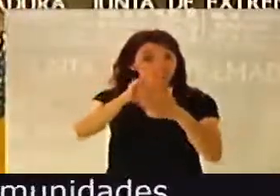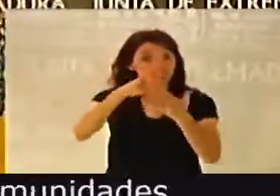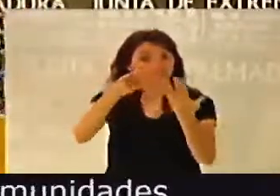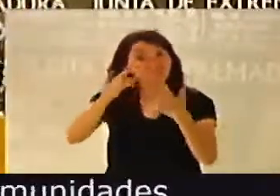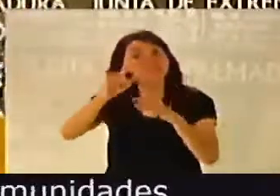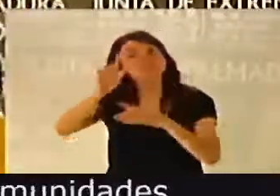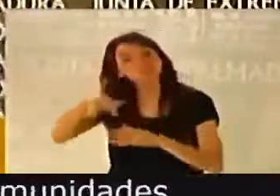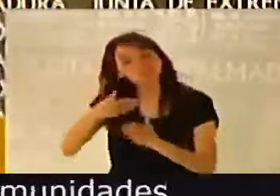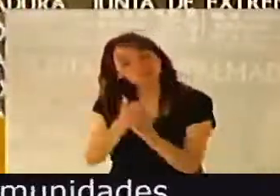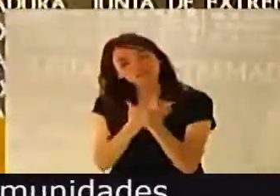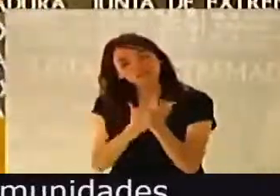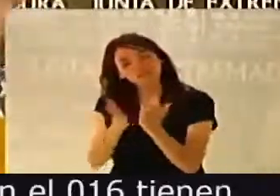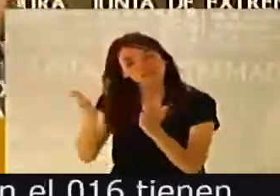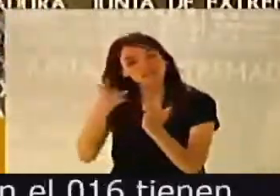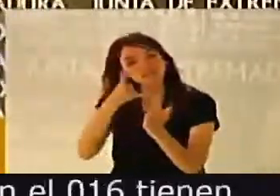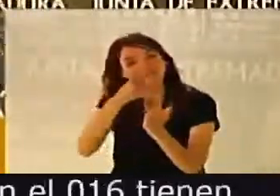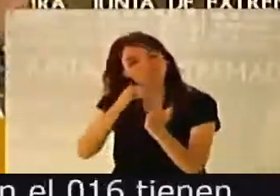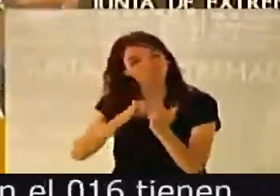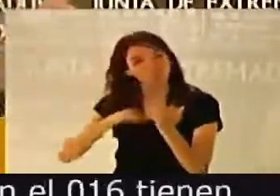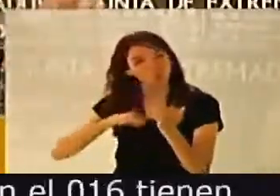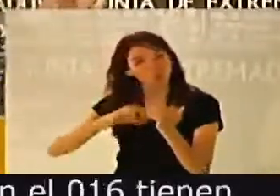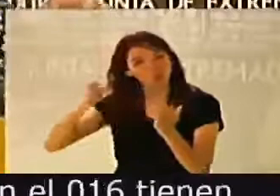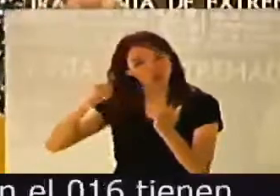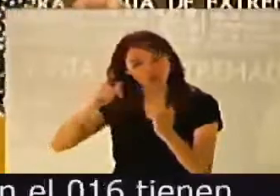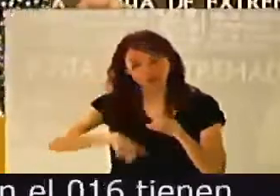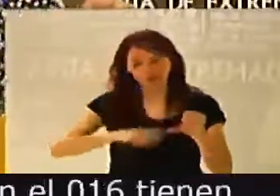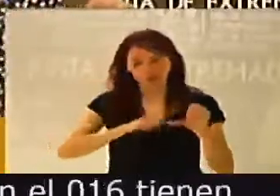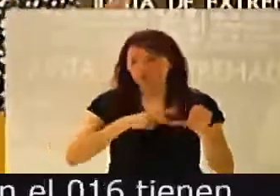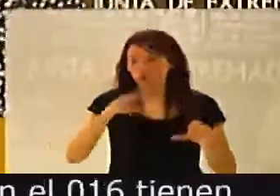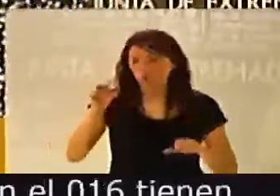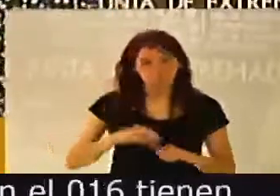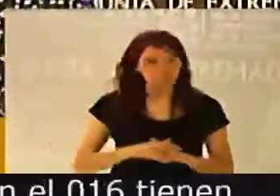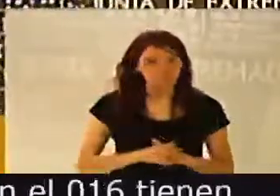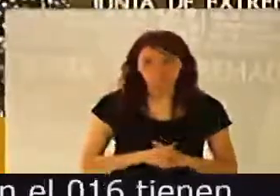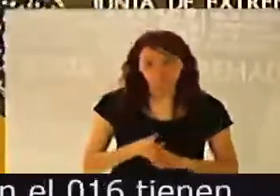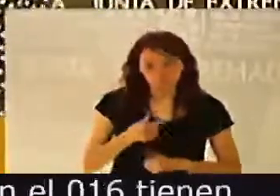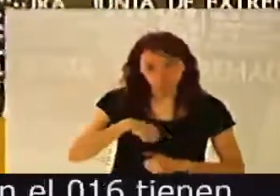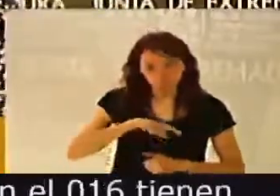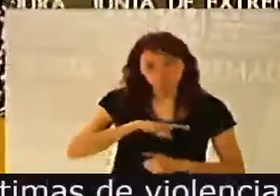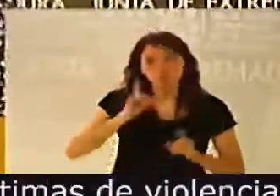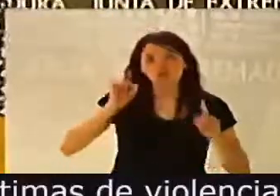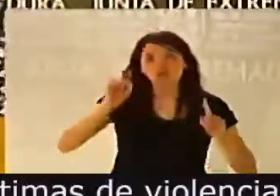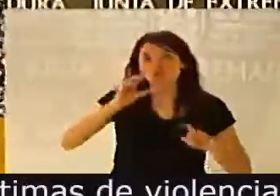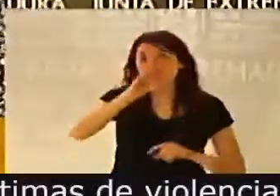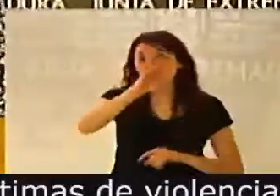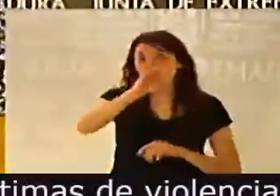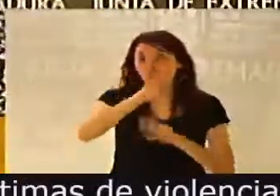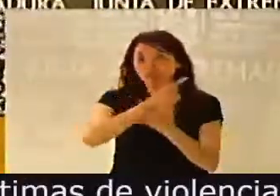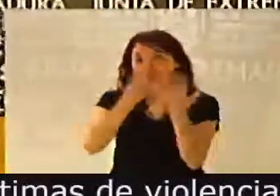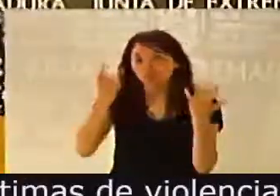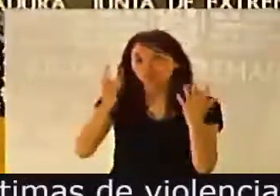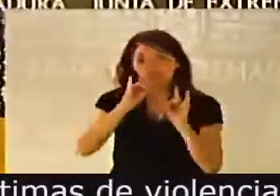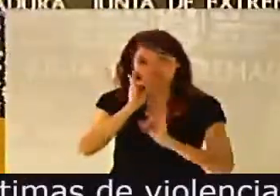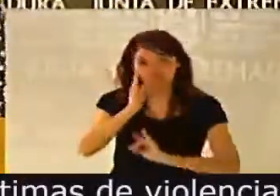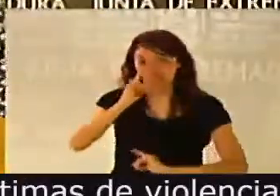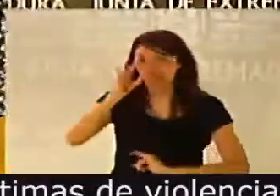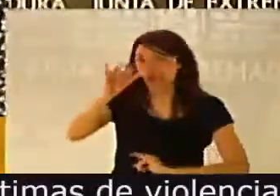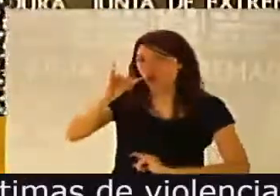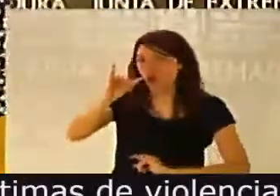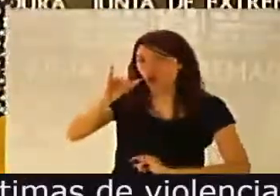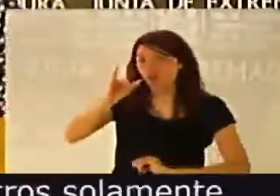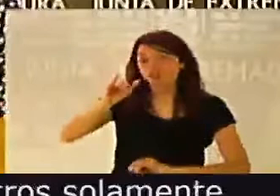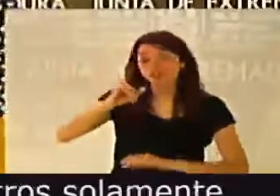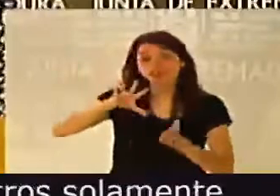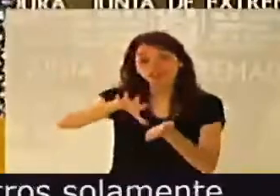propio para las mujeres víctimas de violencia. No es el caso de Extremadura. Nosotros solamente tenemos el 016, por tanto, es un recurso